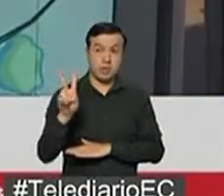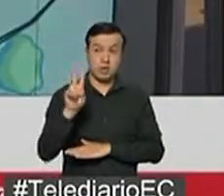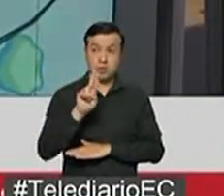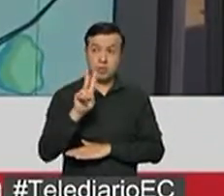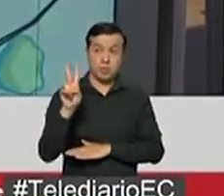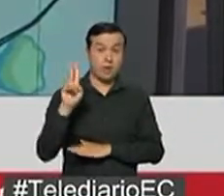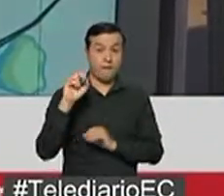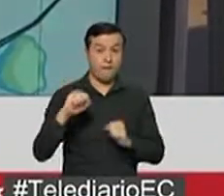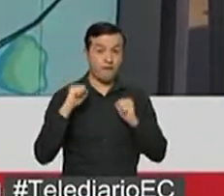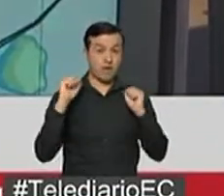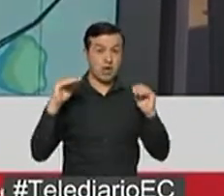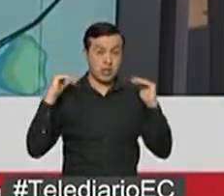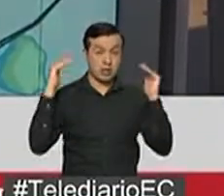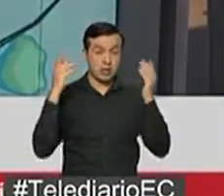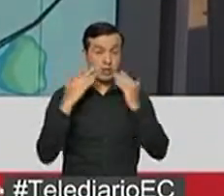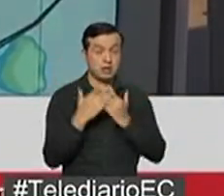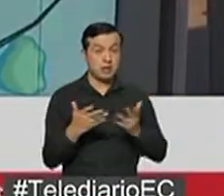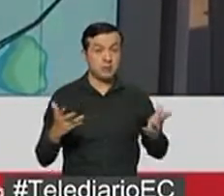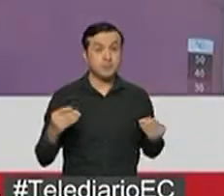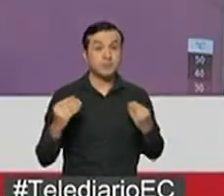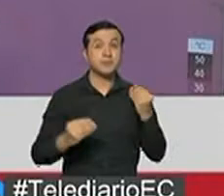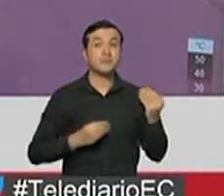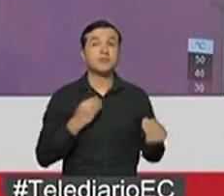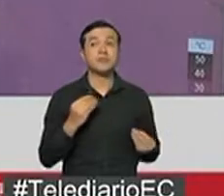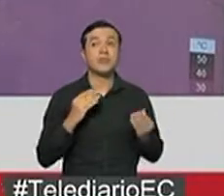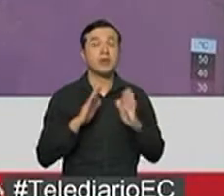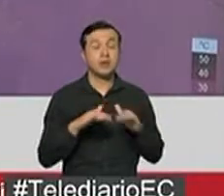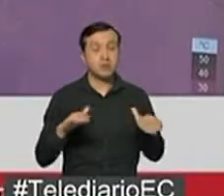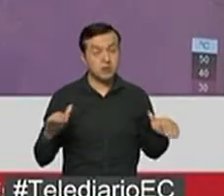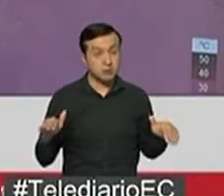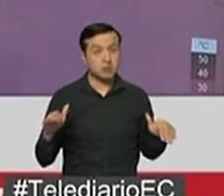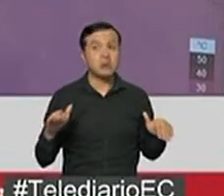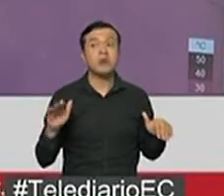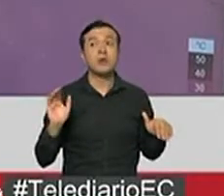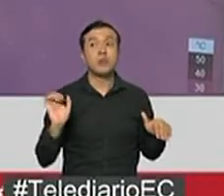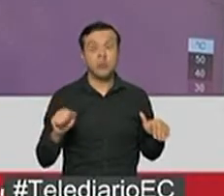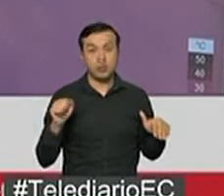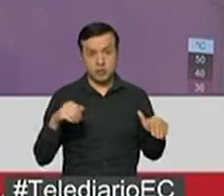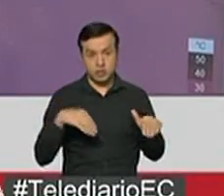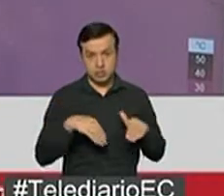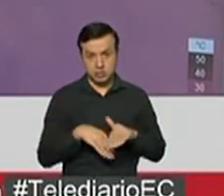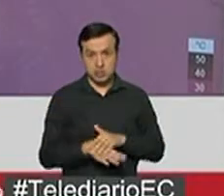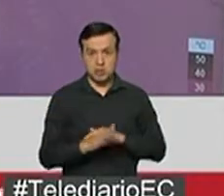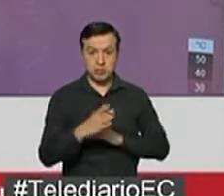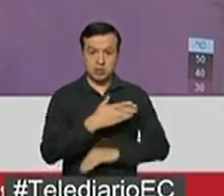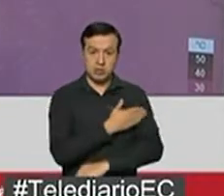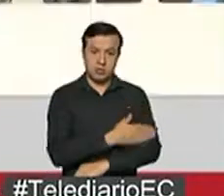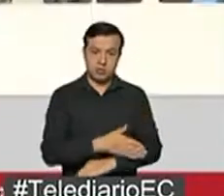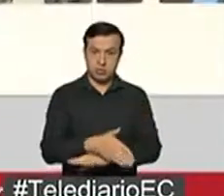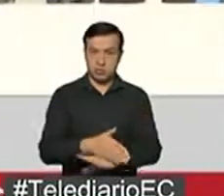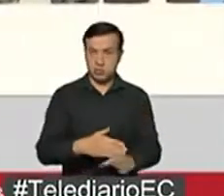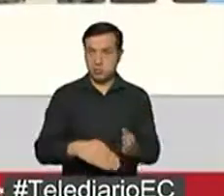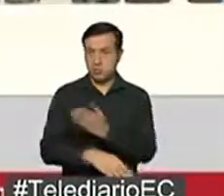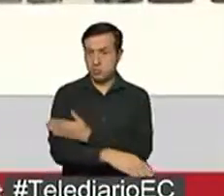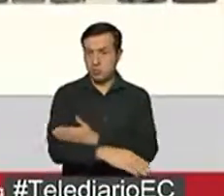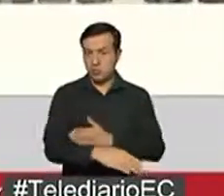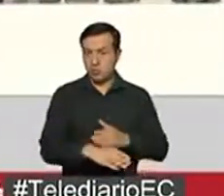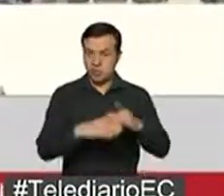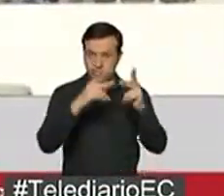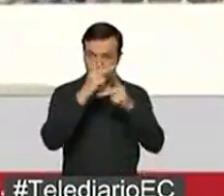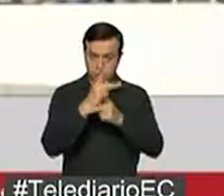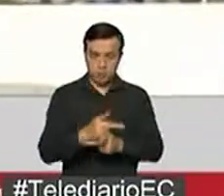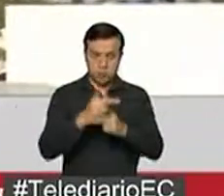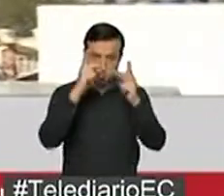alto extremadamente alto pues a los estudiantes se les permitirá el ingreso con prendas accesorios y elementos de protección